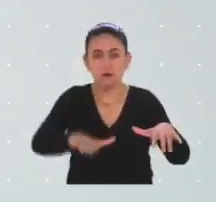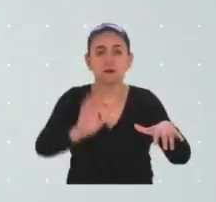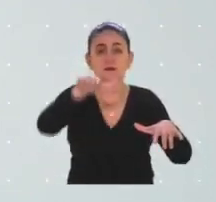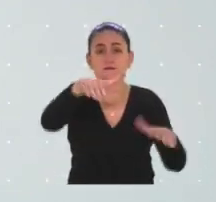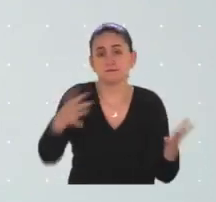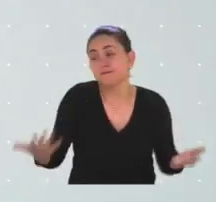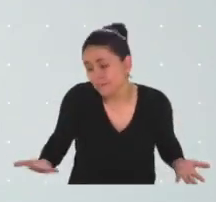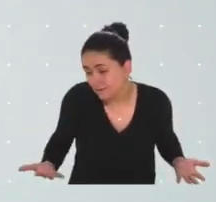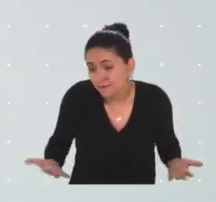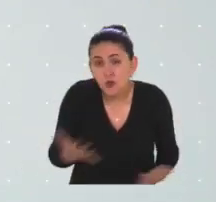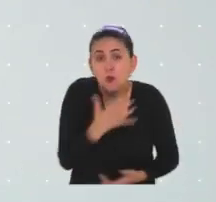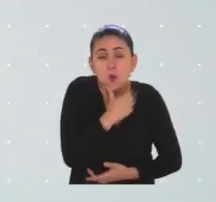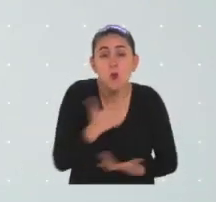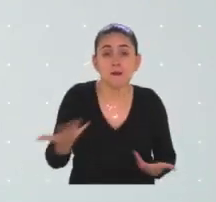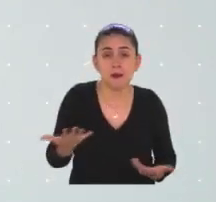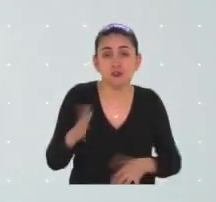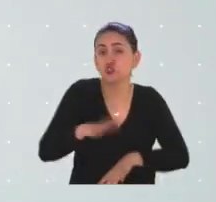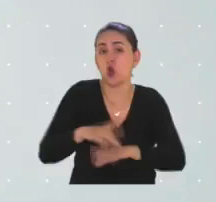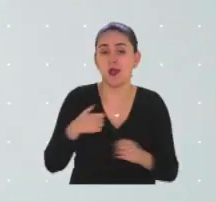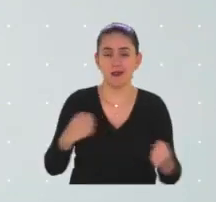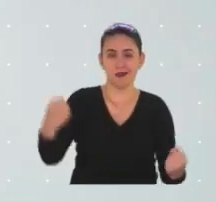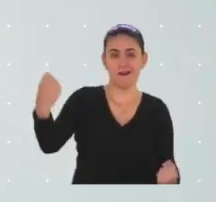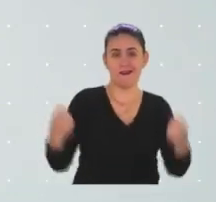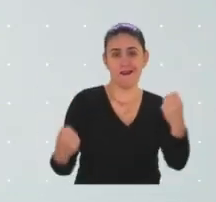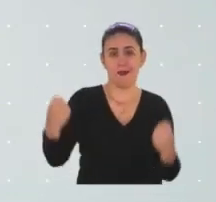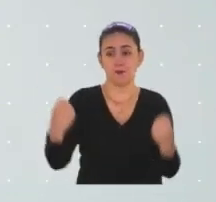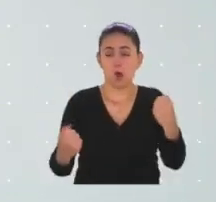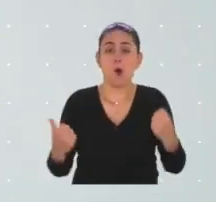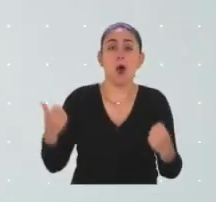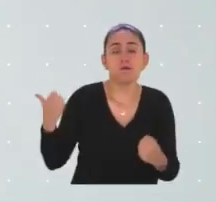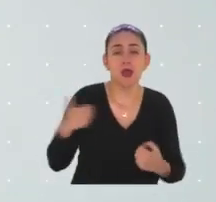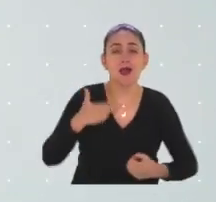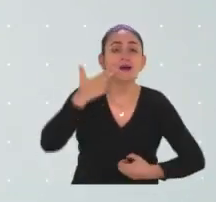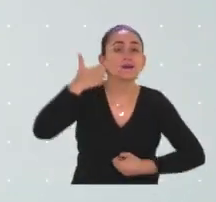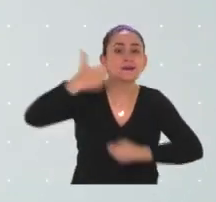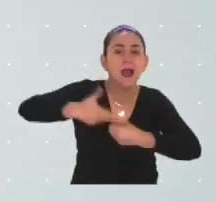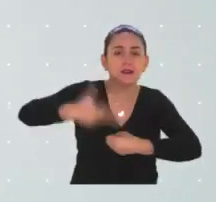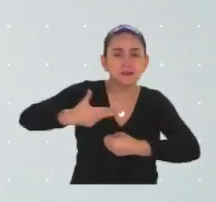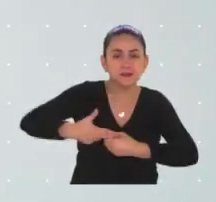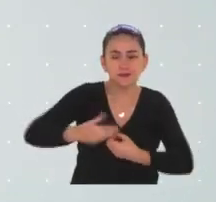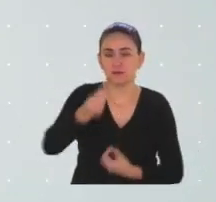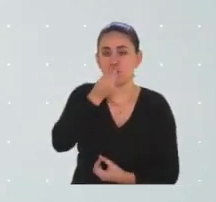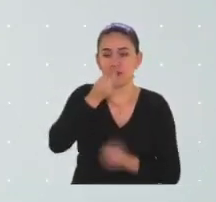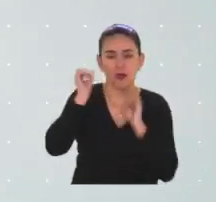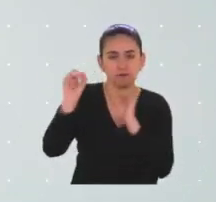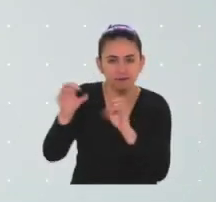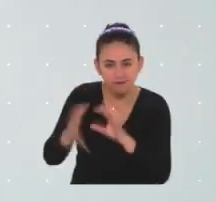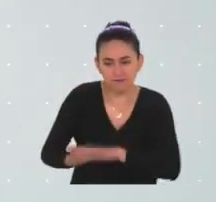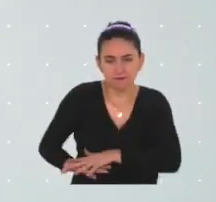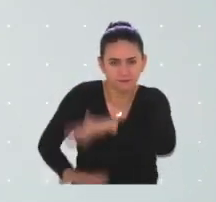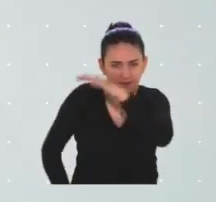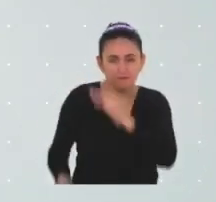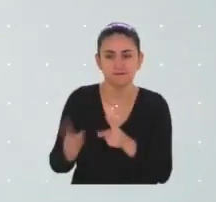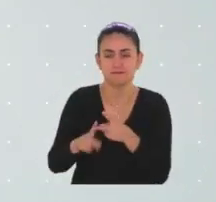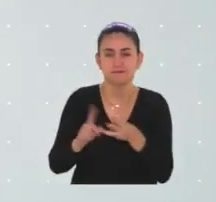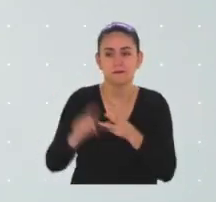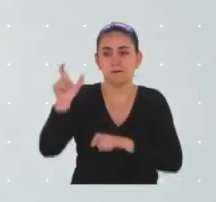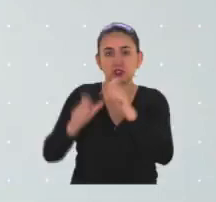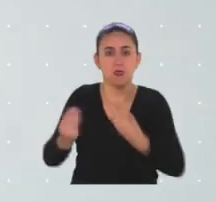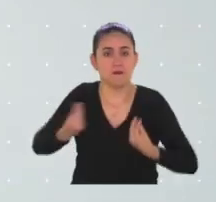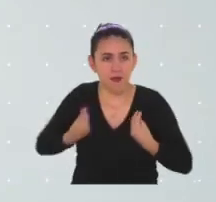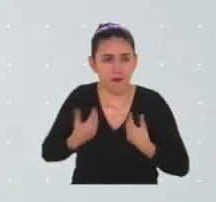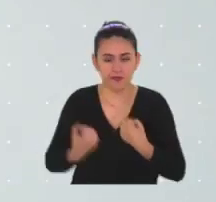otra. Por ahí debe ingresar el camión que suministra el gas que abastece de víveres el municipio y también los habitantes.